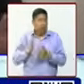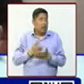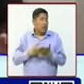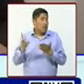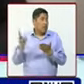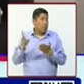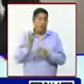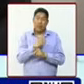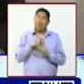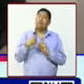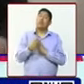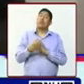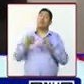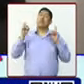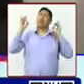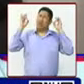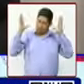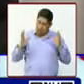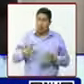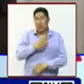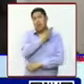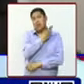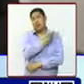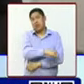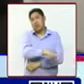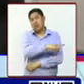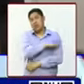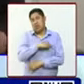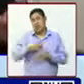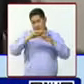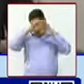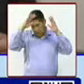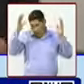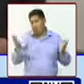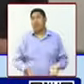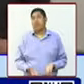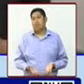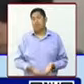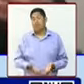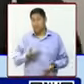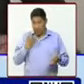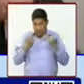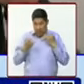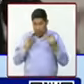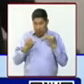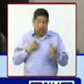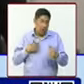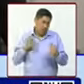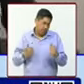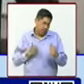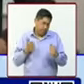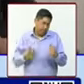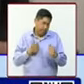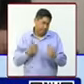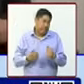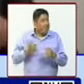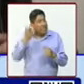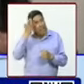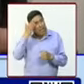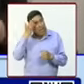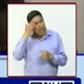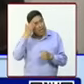realmente el panorama es terrible acá en el hospital de clínicas. Es lo que podemos informar, y vamos a hacer el seguimiento correspondiente para